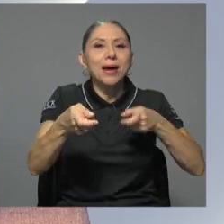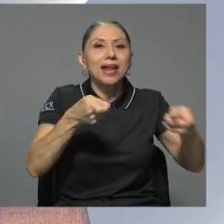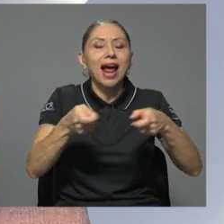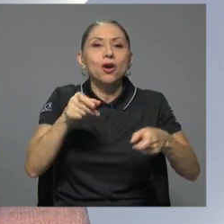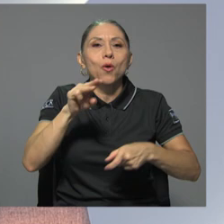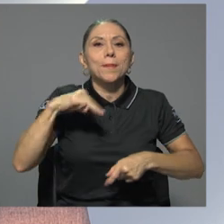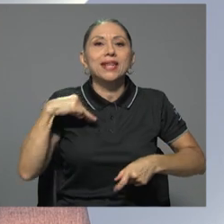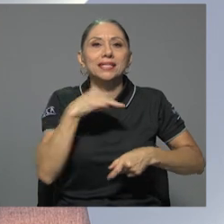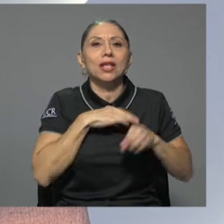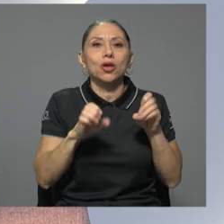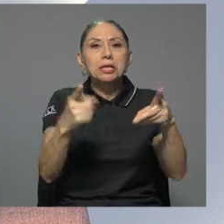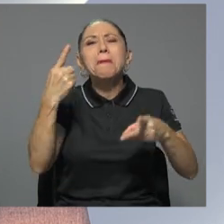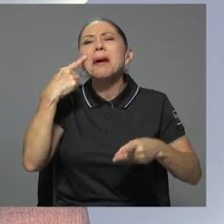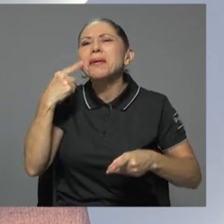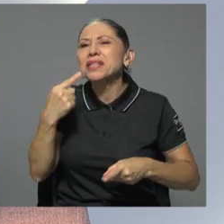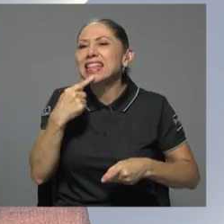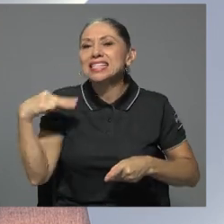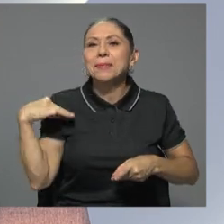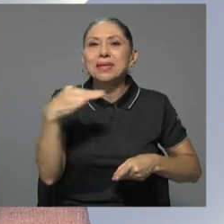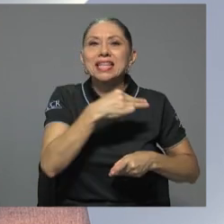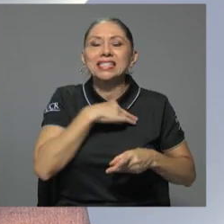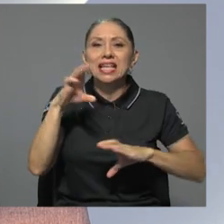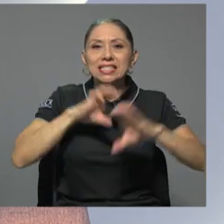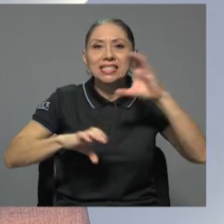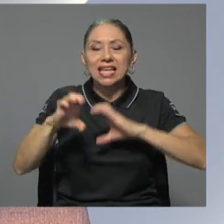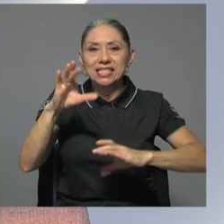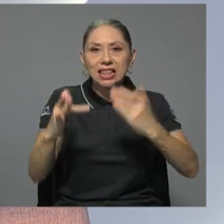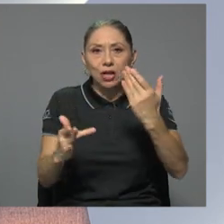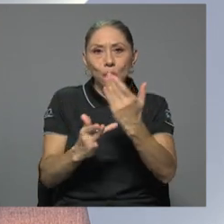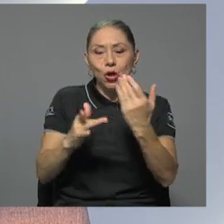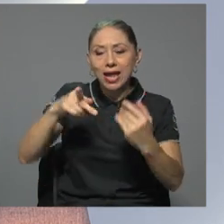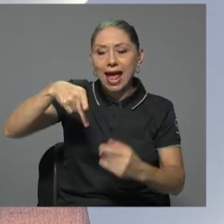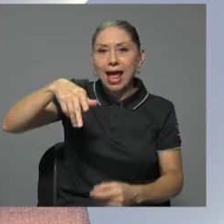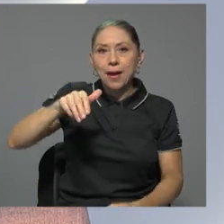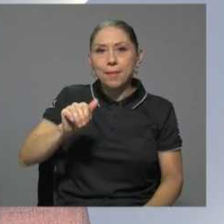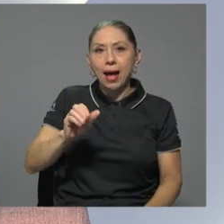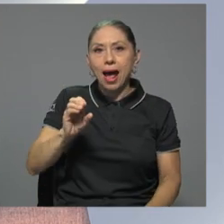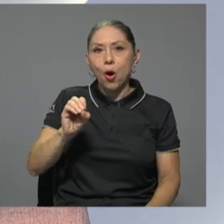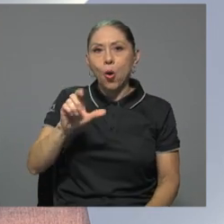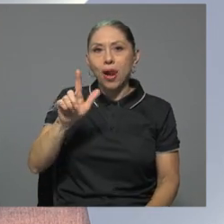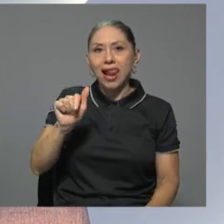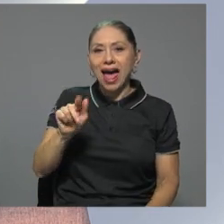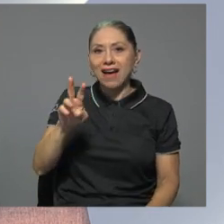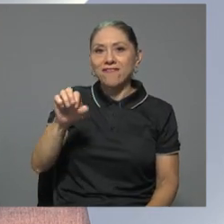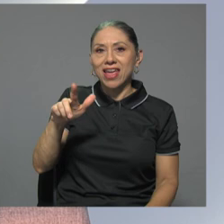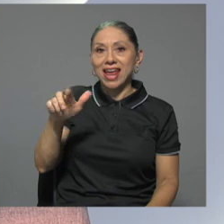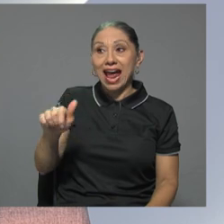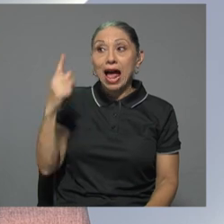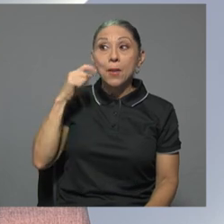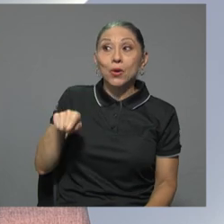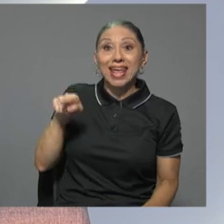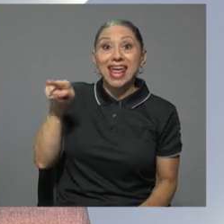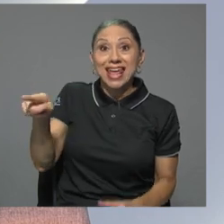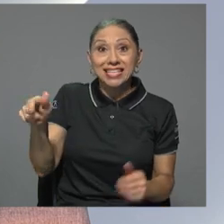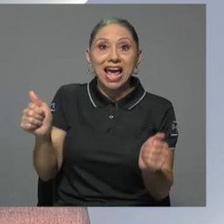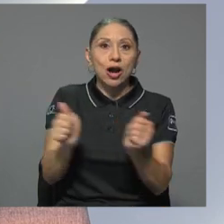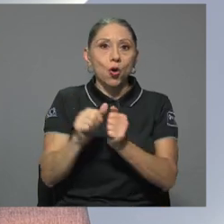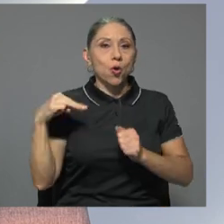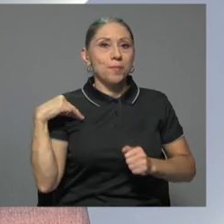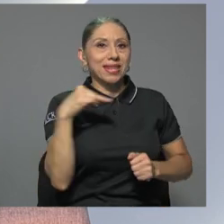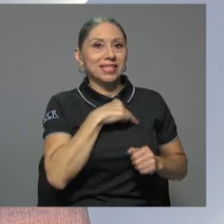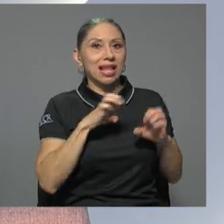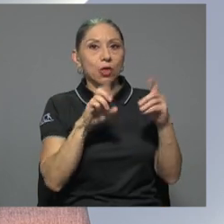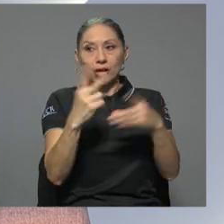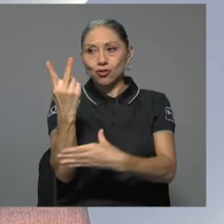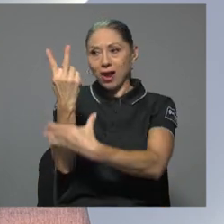qué dice la ministra de ciencia y tecnología para o la vega en torno a ello porque ella está junto con la ministra educación apoyando